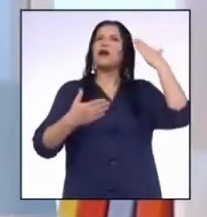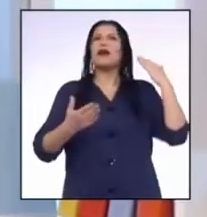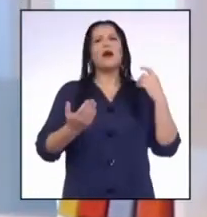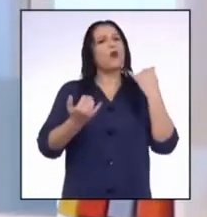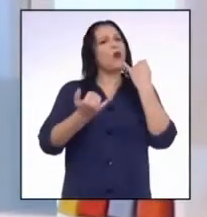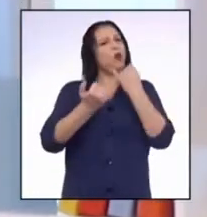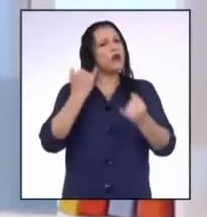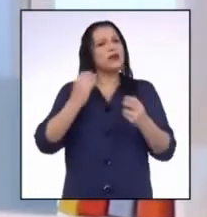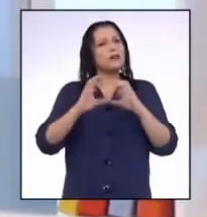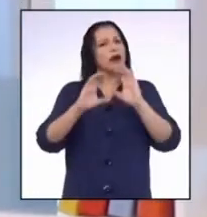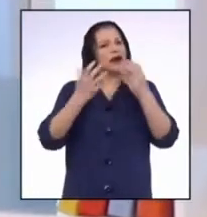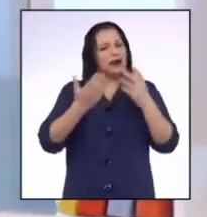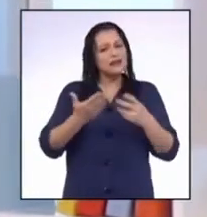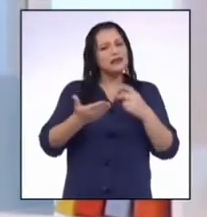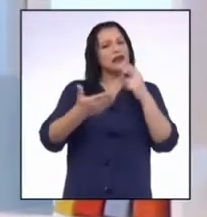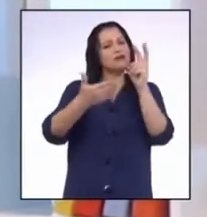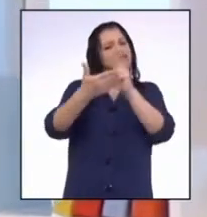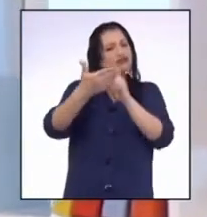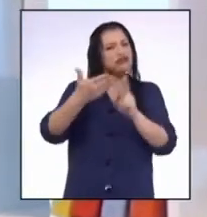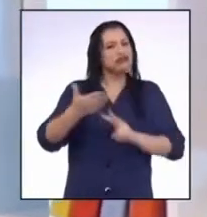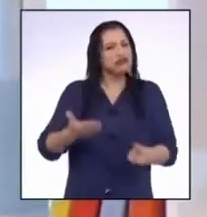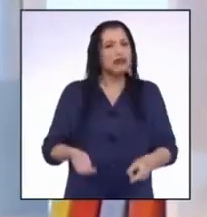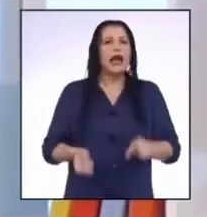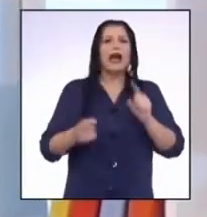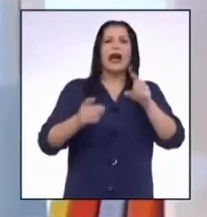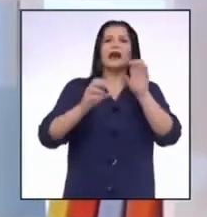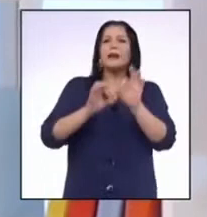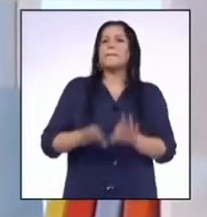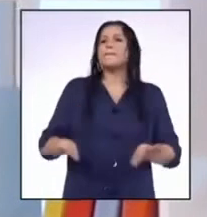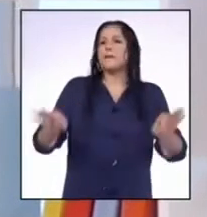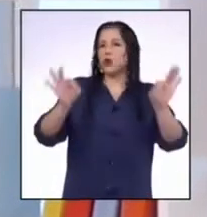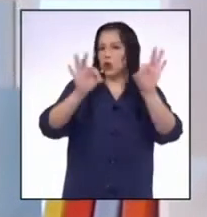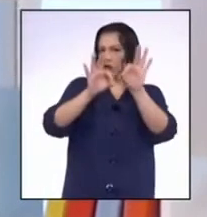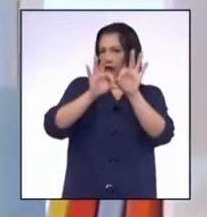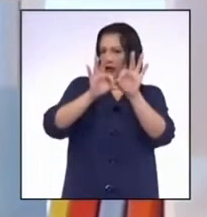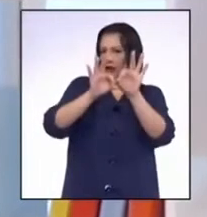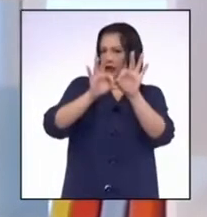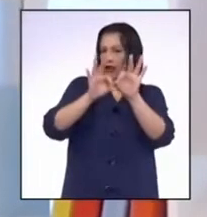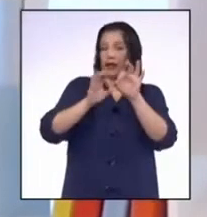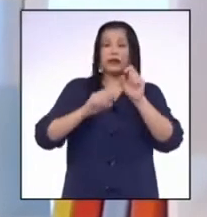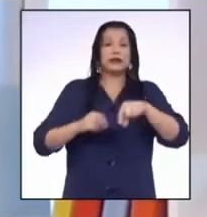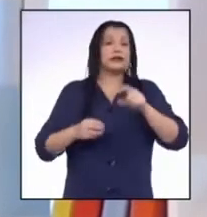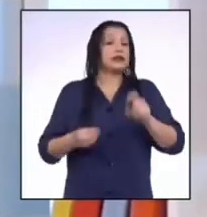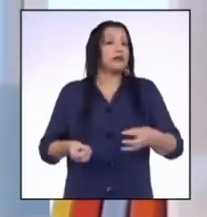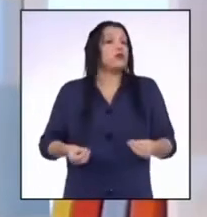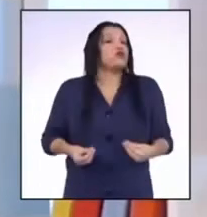esperanzas. Se mencionaba la importancia de saldar la deuda que